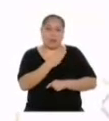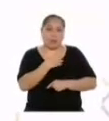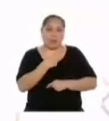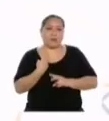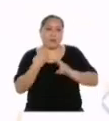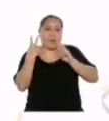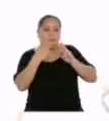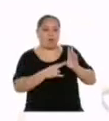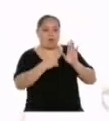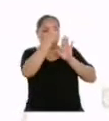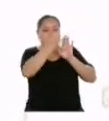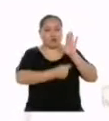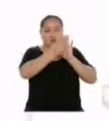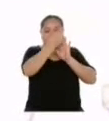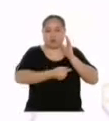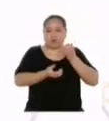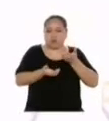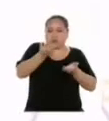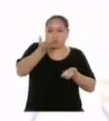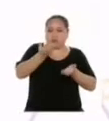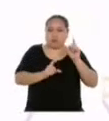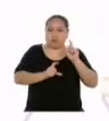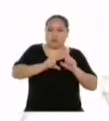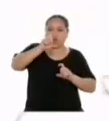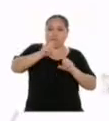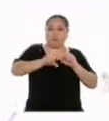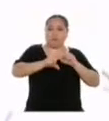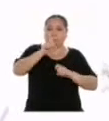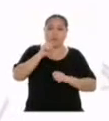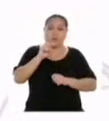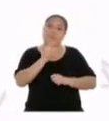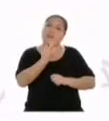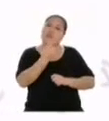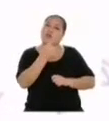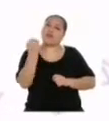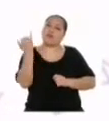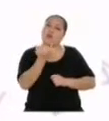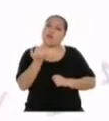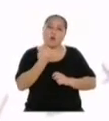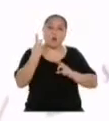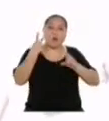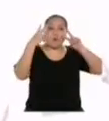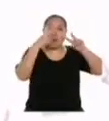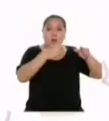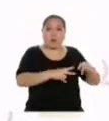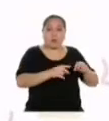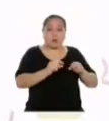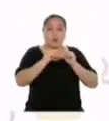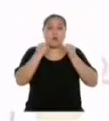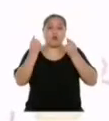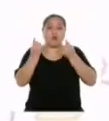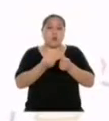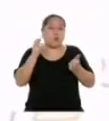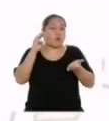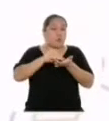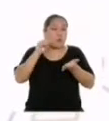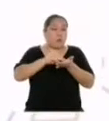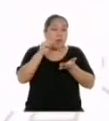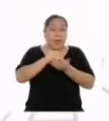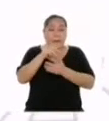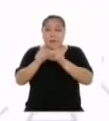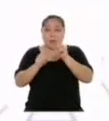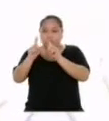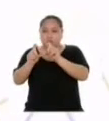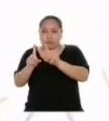vemos en el gráfico de barras dobles comparadas. En este segundo gráfico podemos notar que los grupos más numerosos de